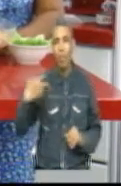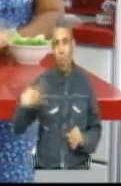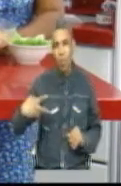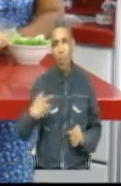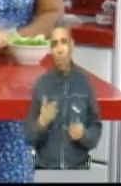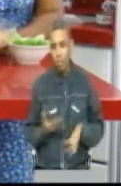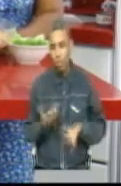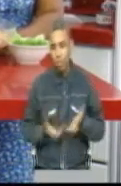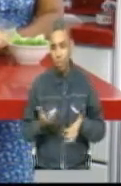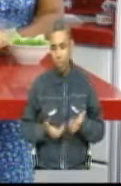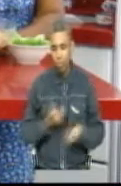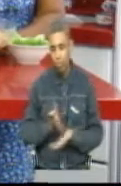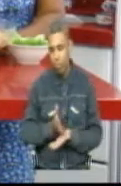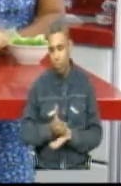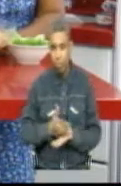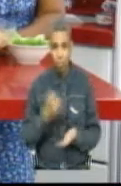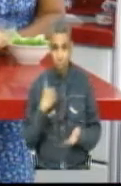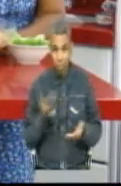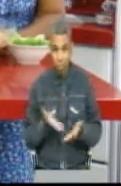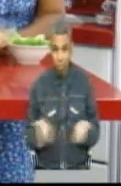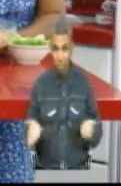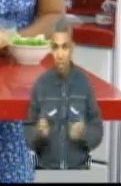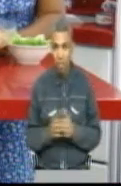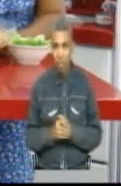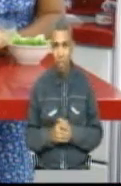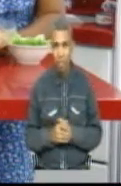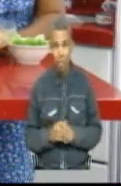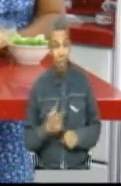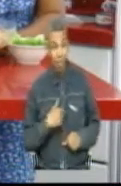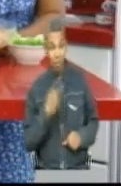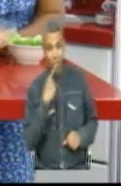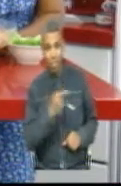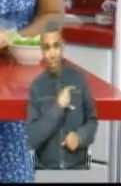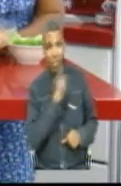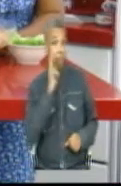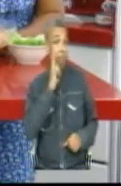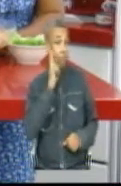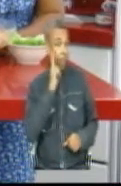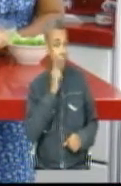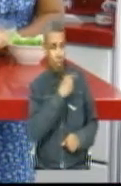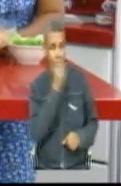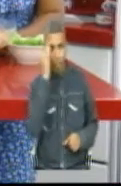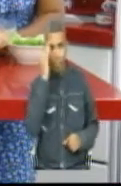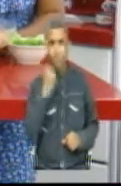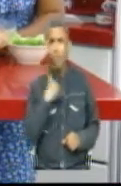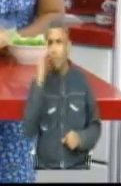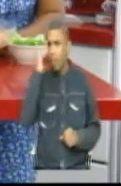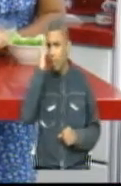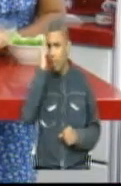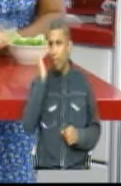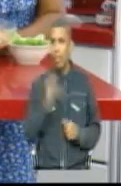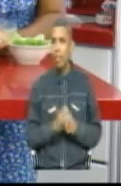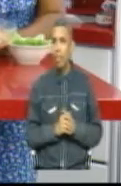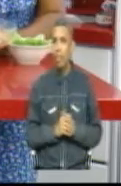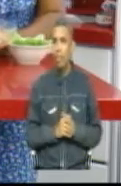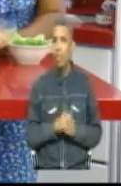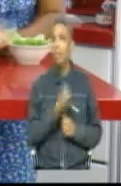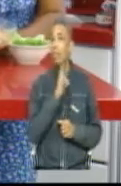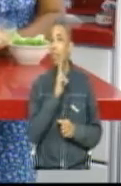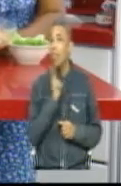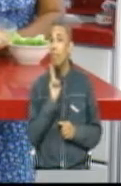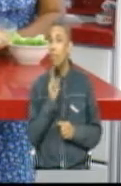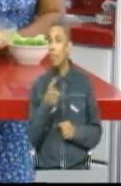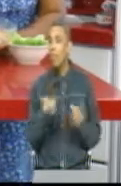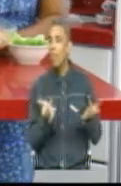pedir de boca queridos televidentes vive y como dice rocha o sea y no olviden también recuerden que el míster para los espera